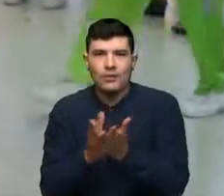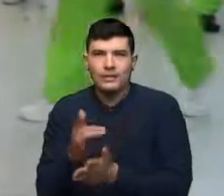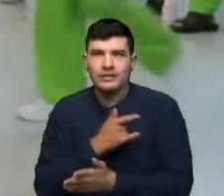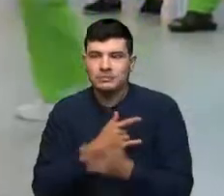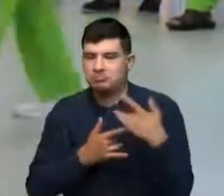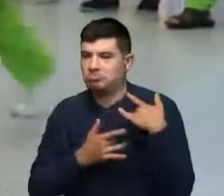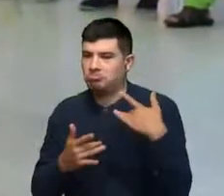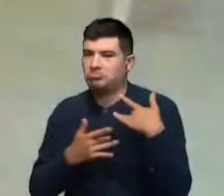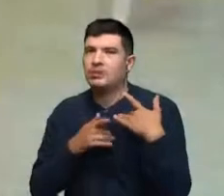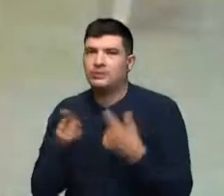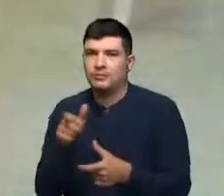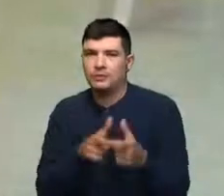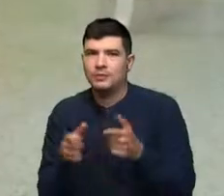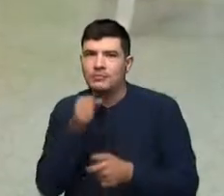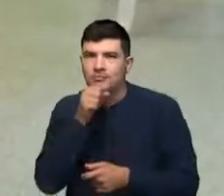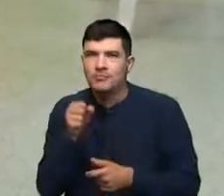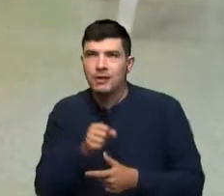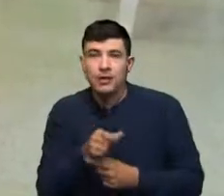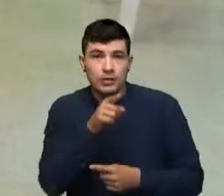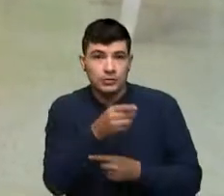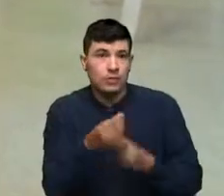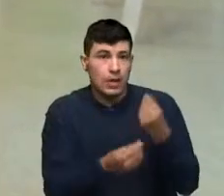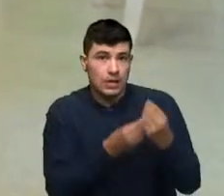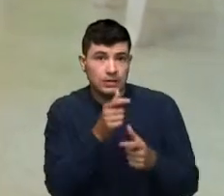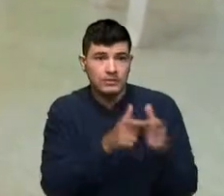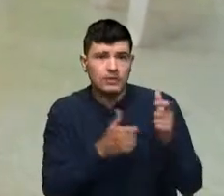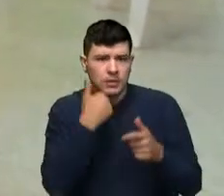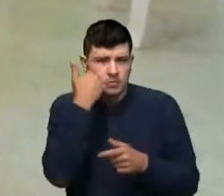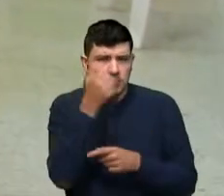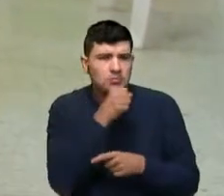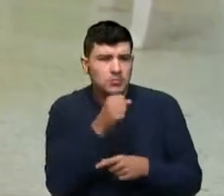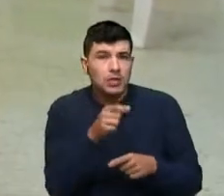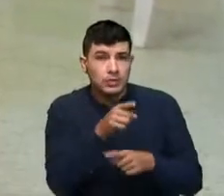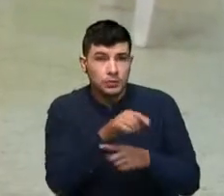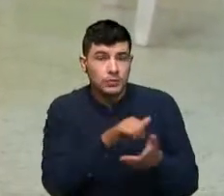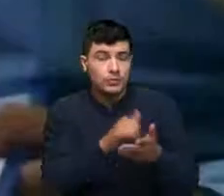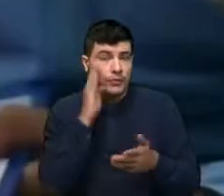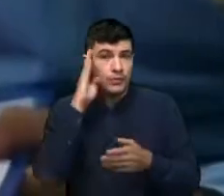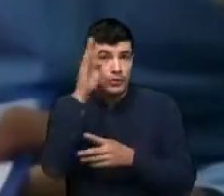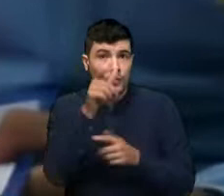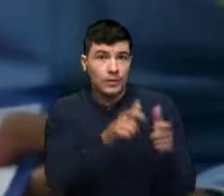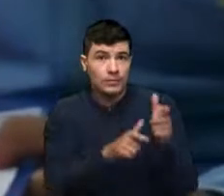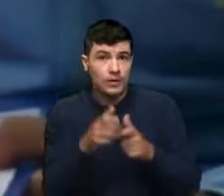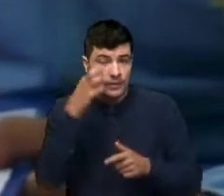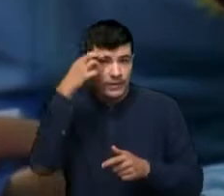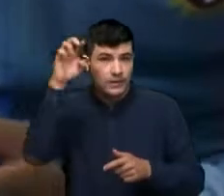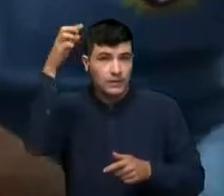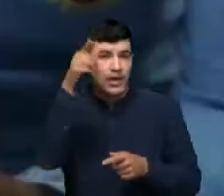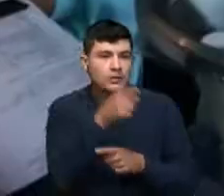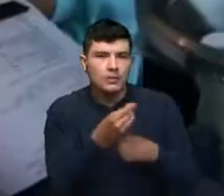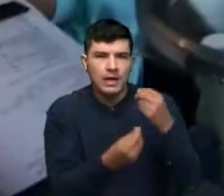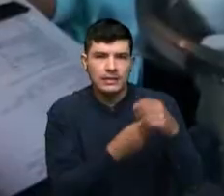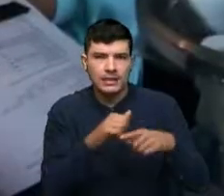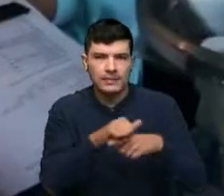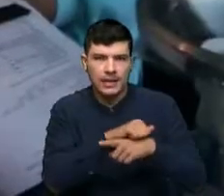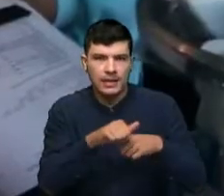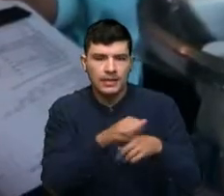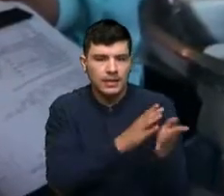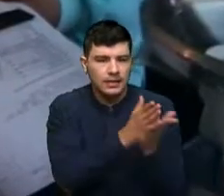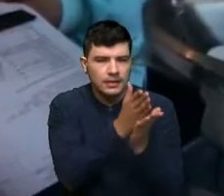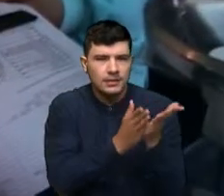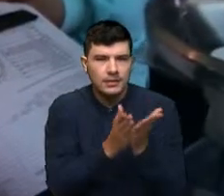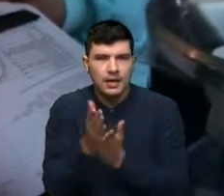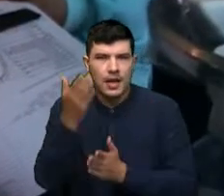estudiantes que realizan sus carreras para los adultos mayores los futuros profesionales brindan sus prácticas en las carreras que se